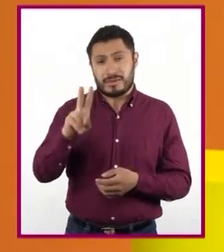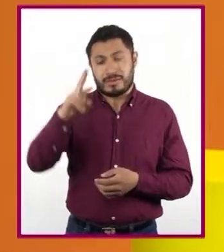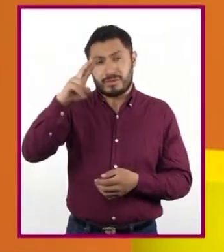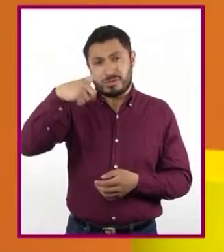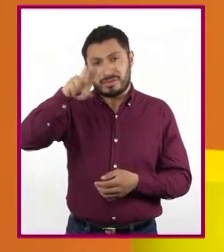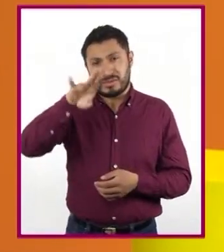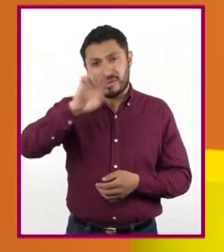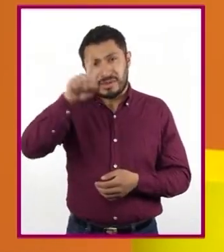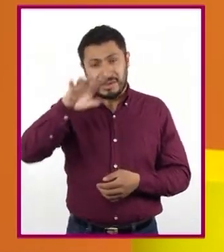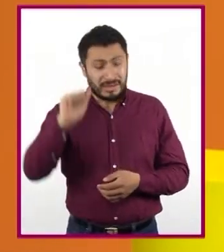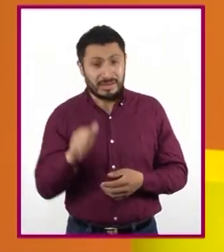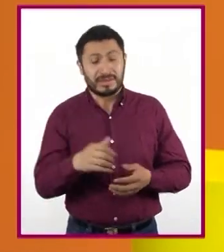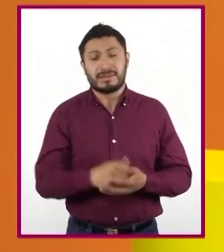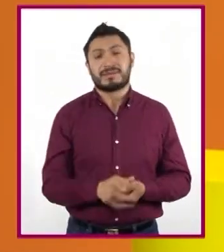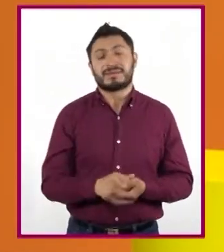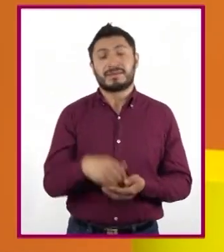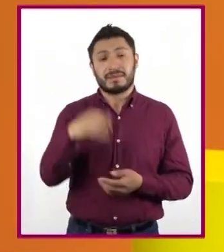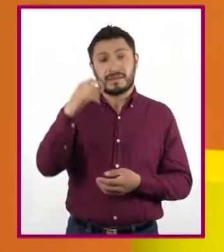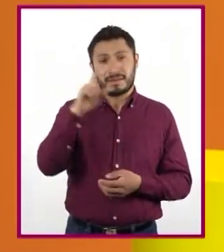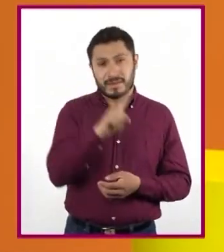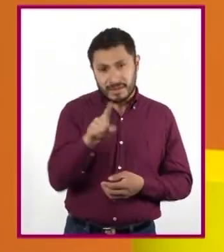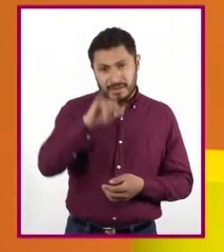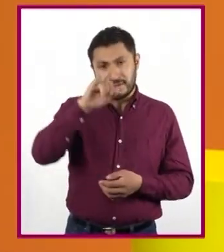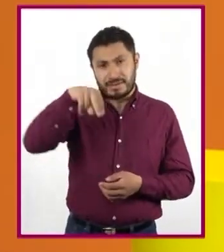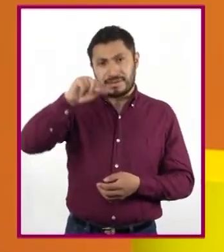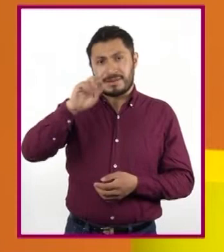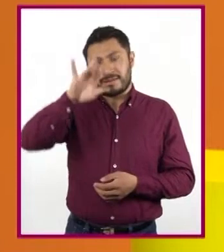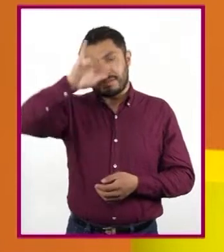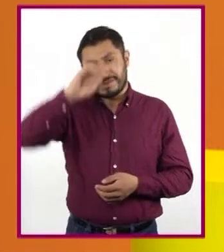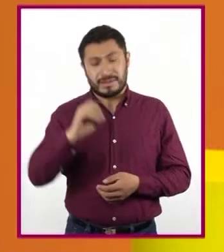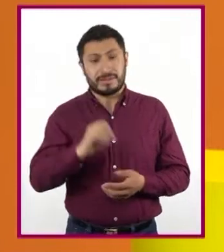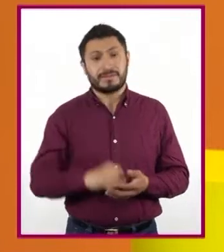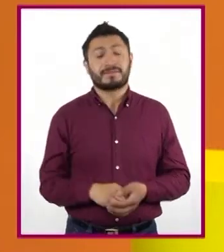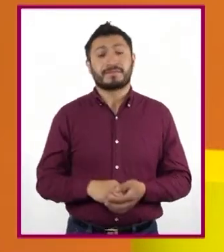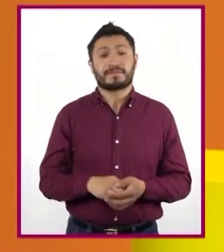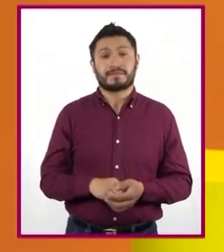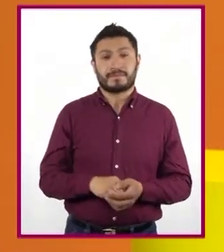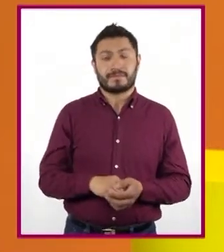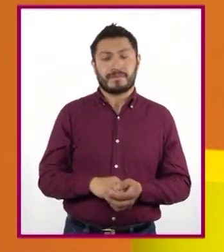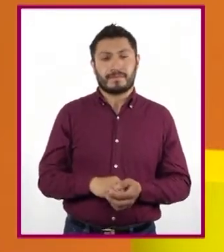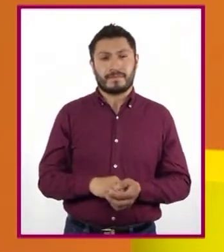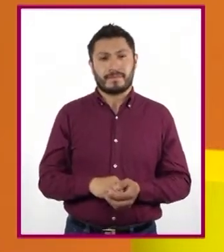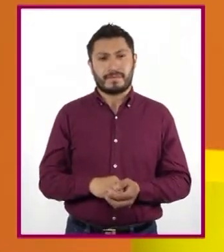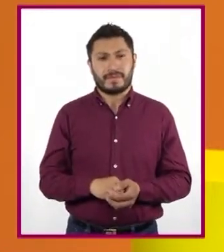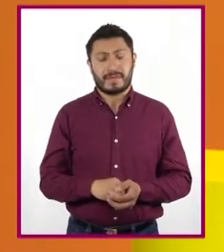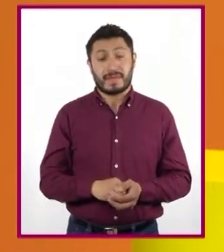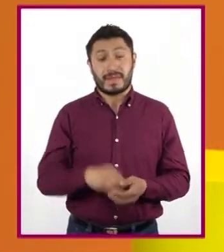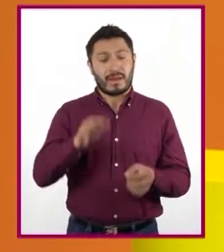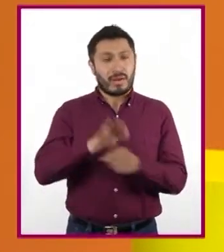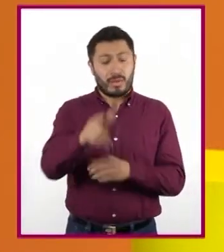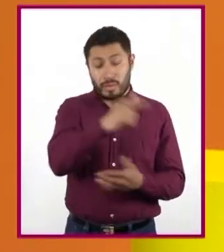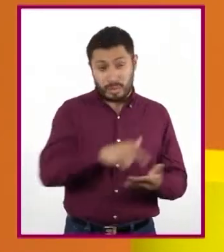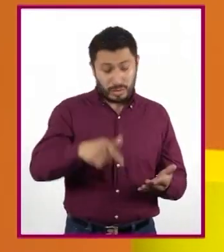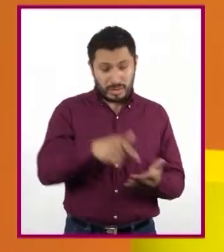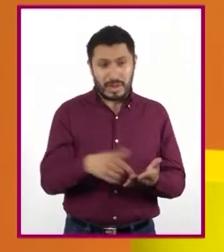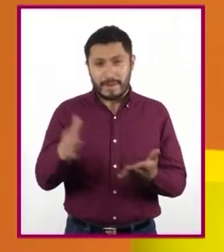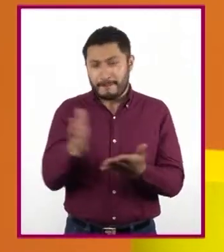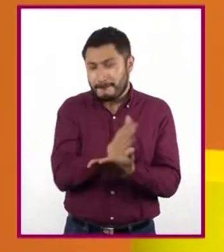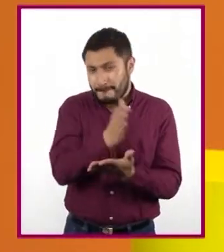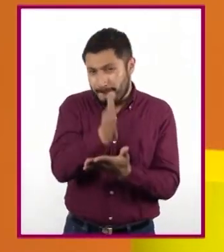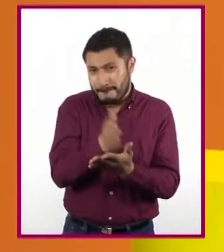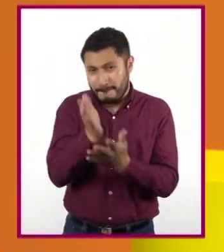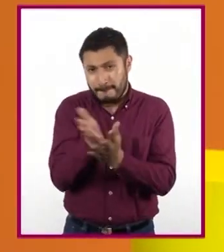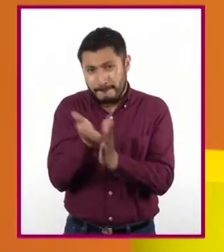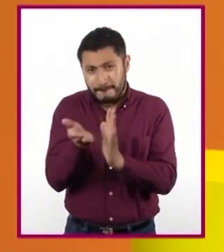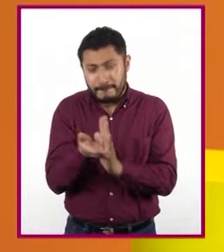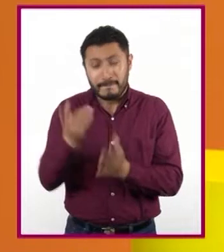Altavista y el cinabrio de las minas de la Sierra Gorda, como el soyatal. La región puede dividirse en